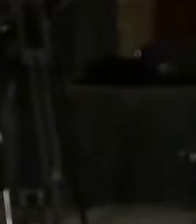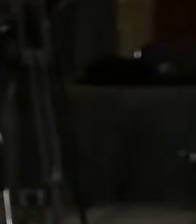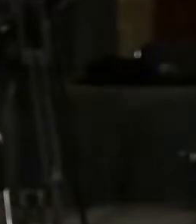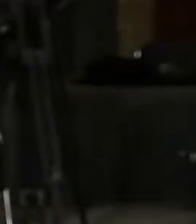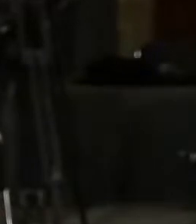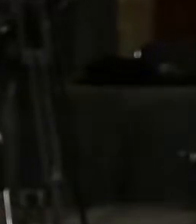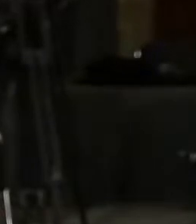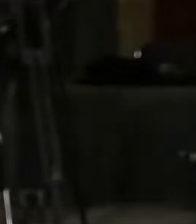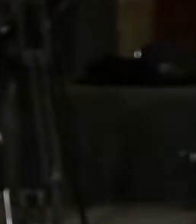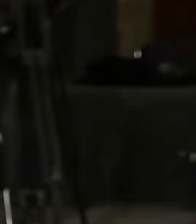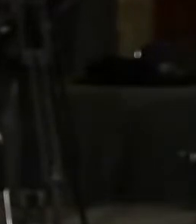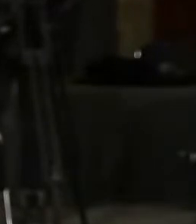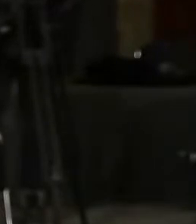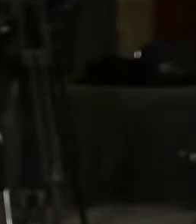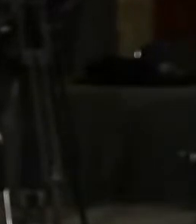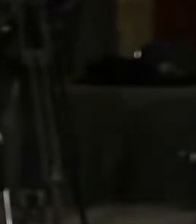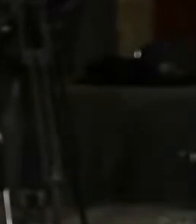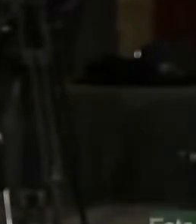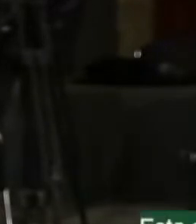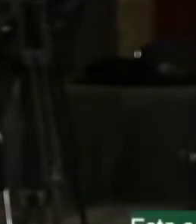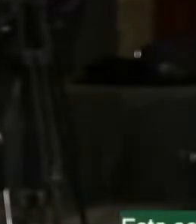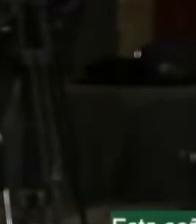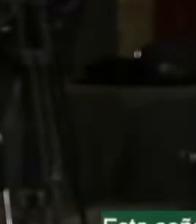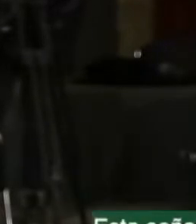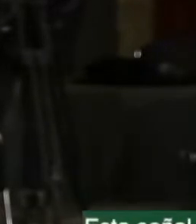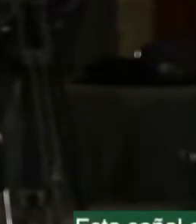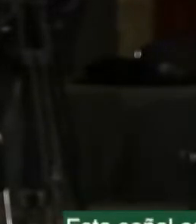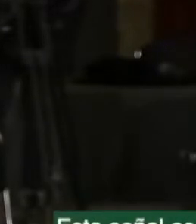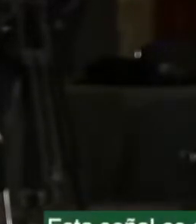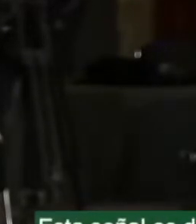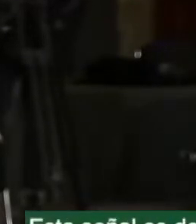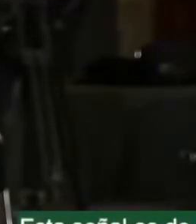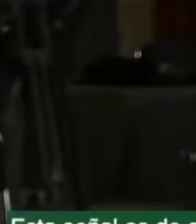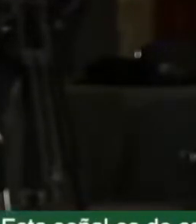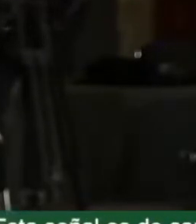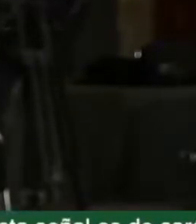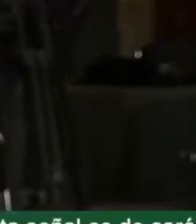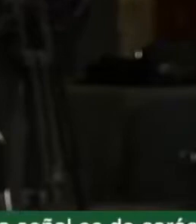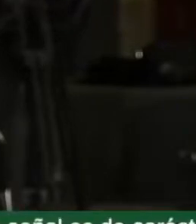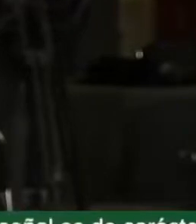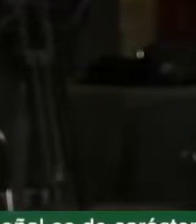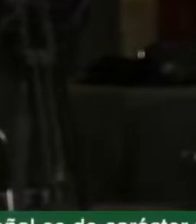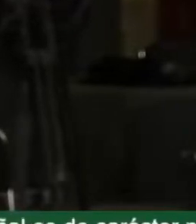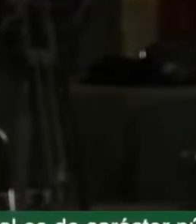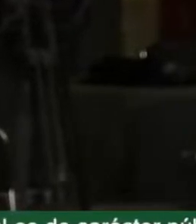ha dicho que se pone a disposición de las autoridades, y bueno, pues él ha comentado